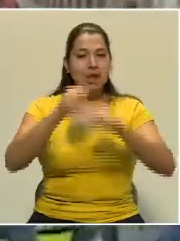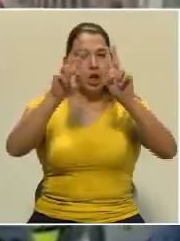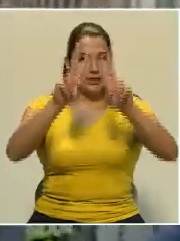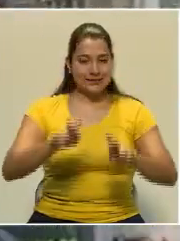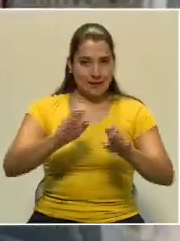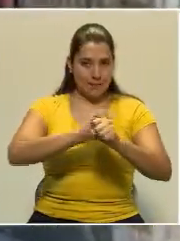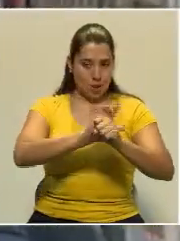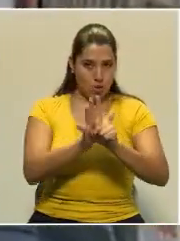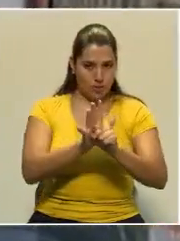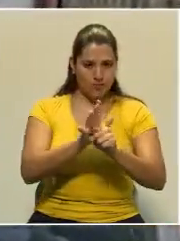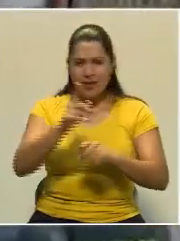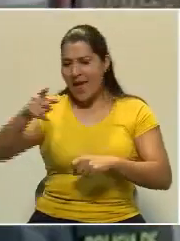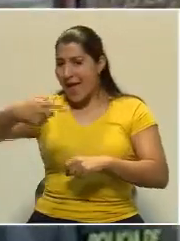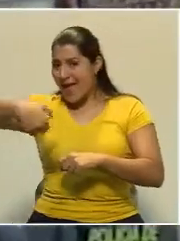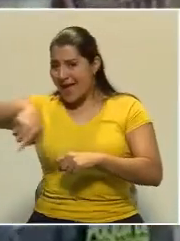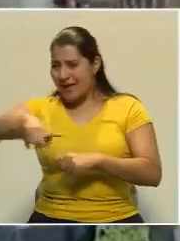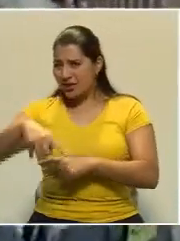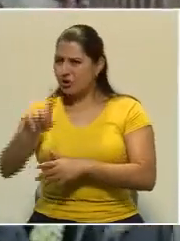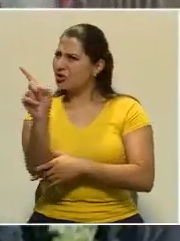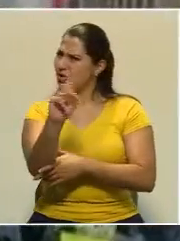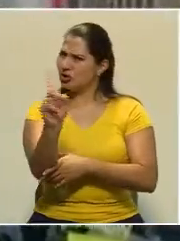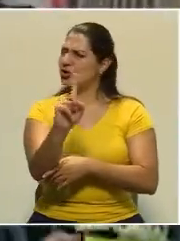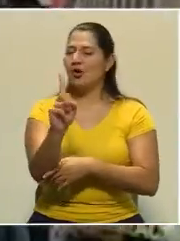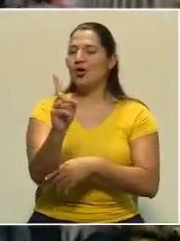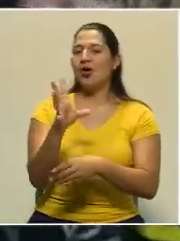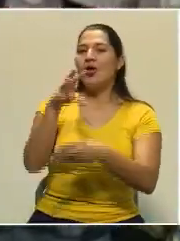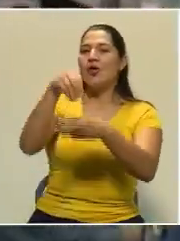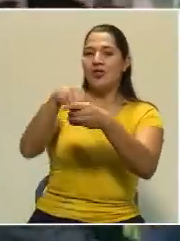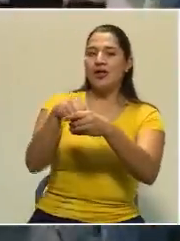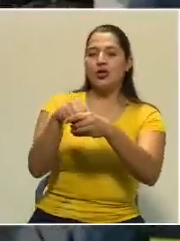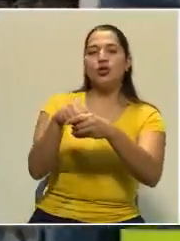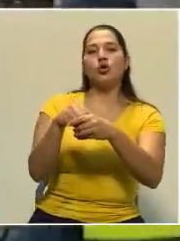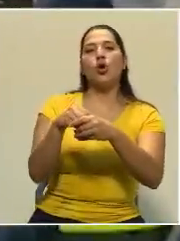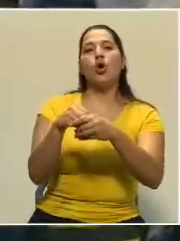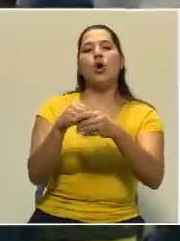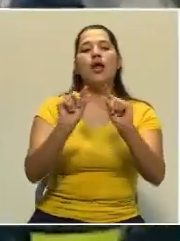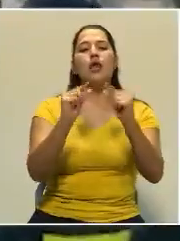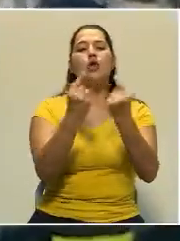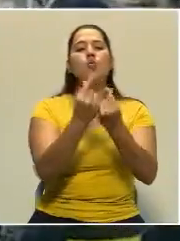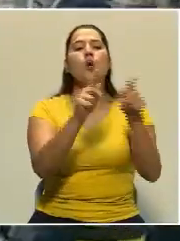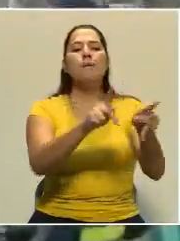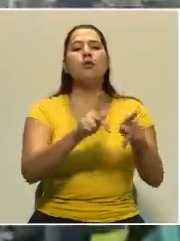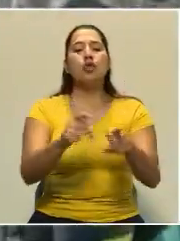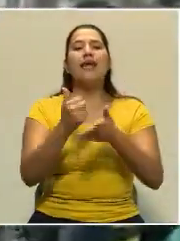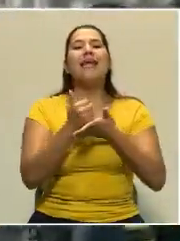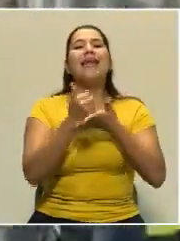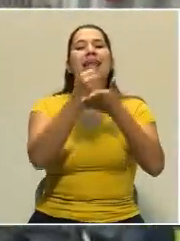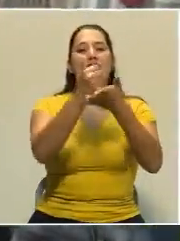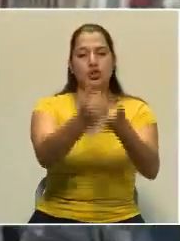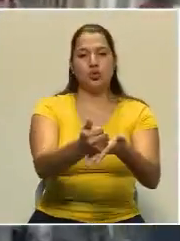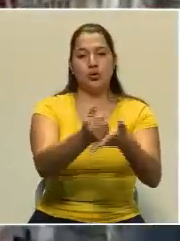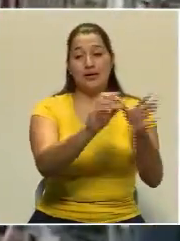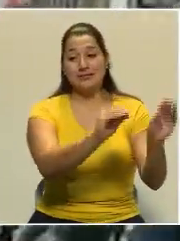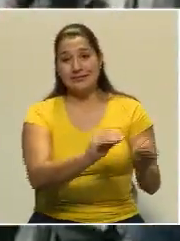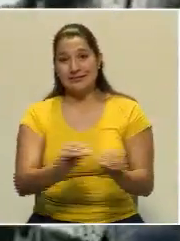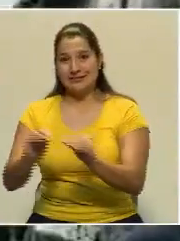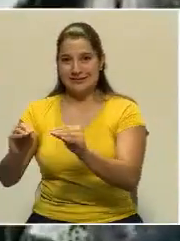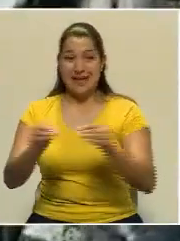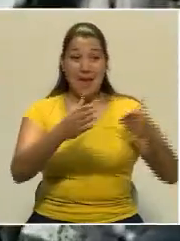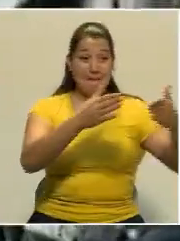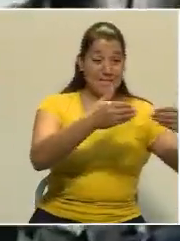Estos grupos no forman parte de los traslados controlados que realiza Panamá, Costa Rica y Nicaragua desde Paso Canoas hasta